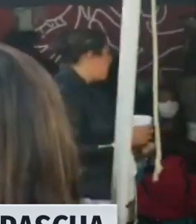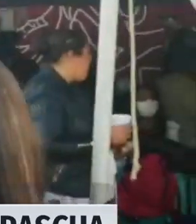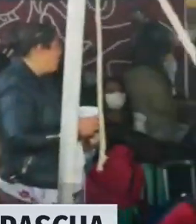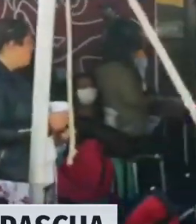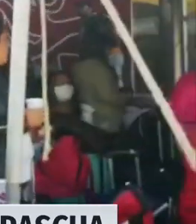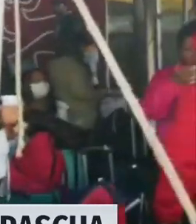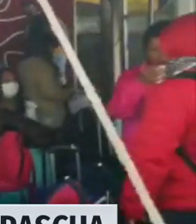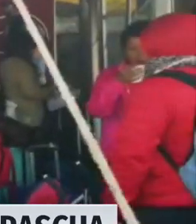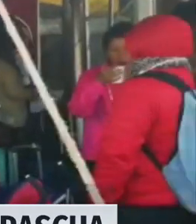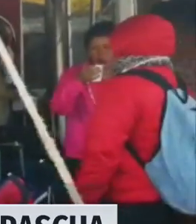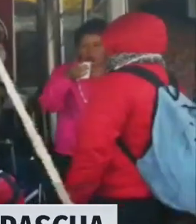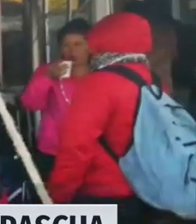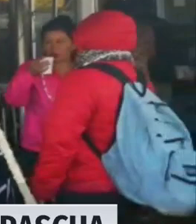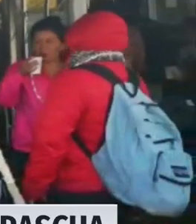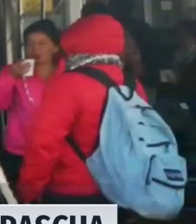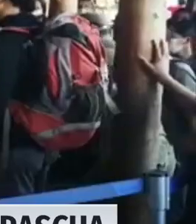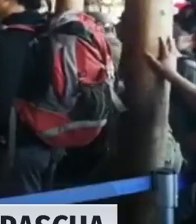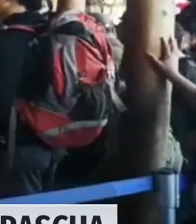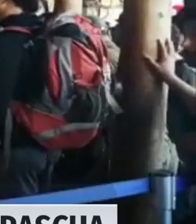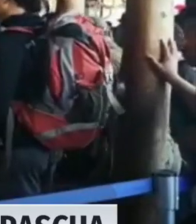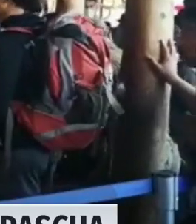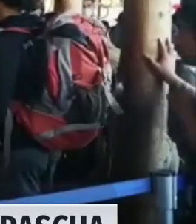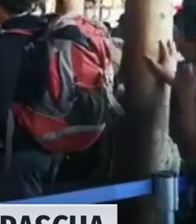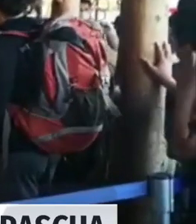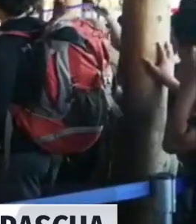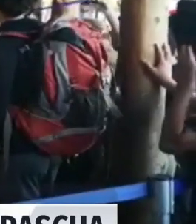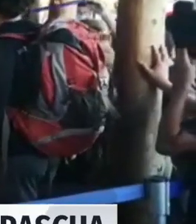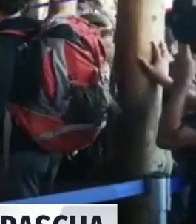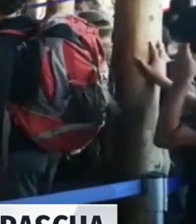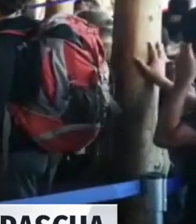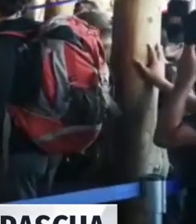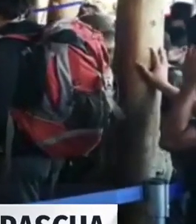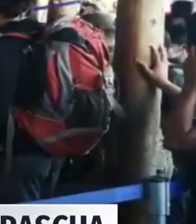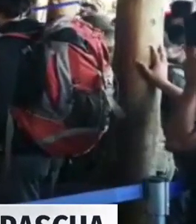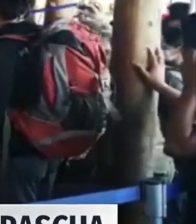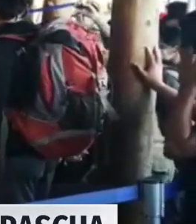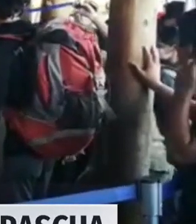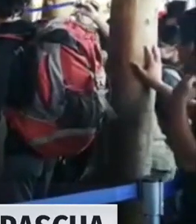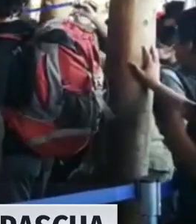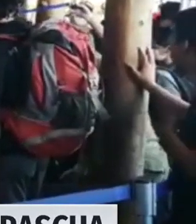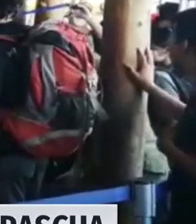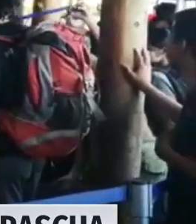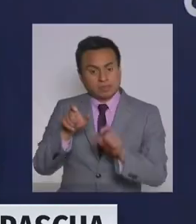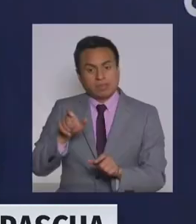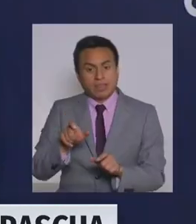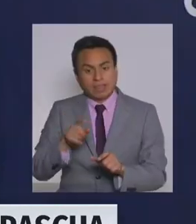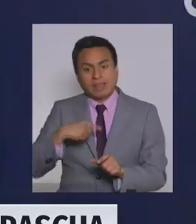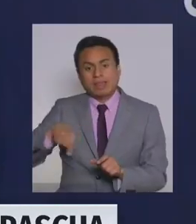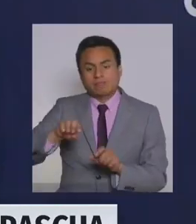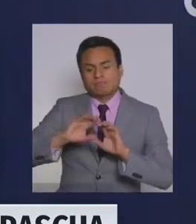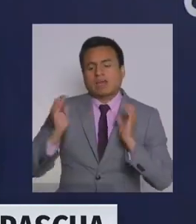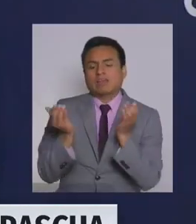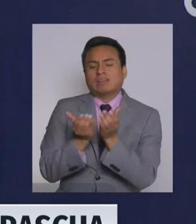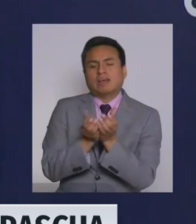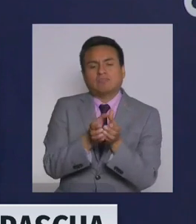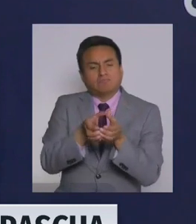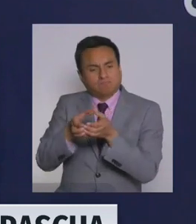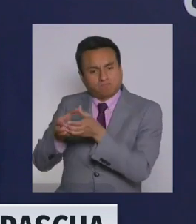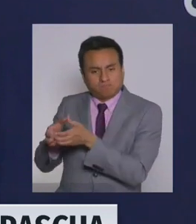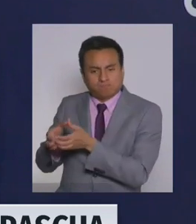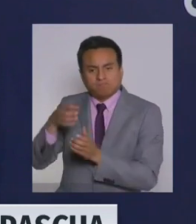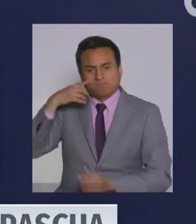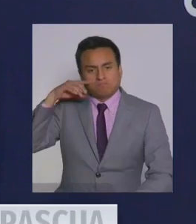regresaron desde el continente el pasado 2 estos cuatro casos se encuentran absolutamente aislados e